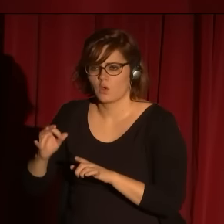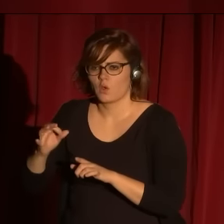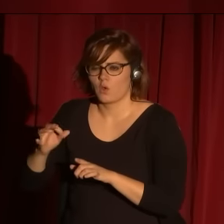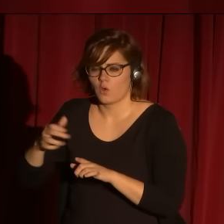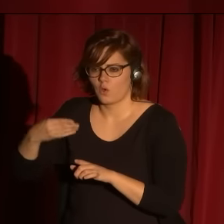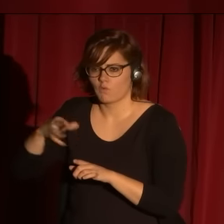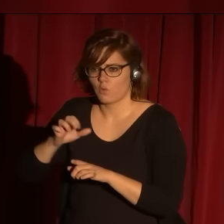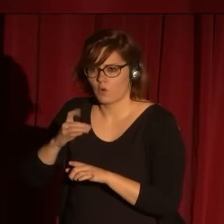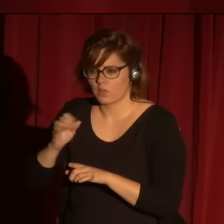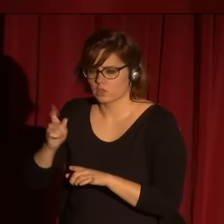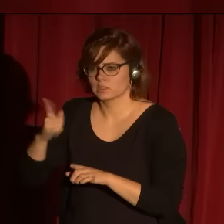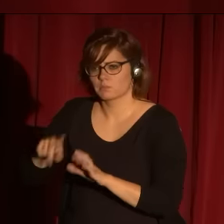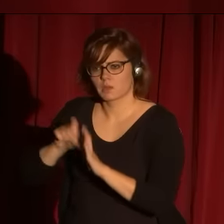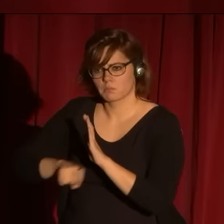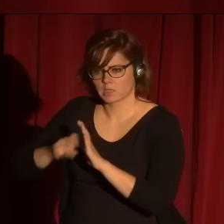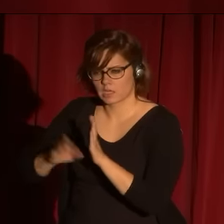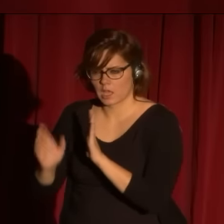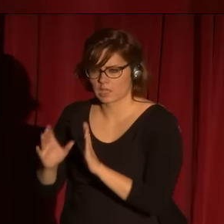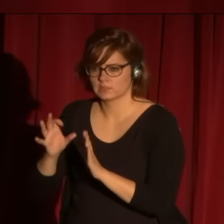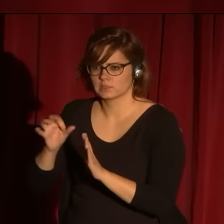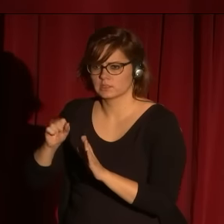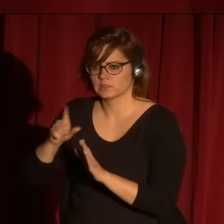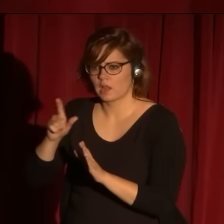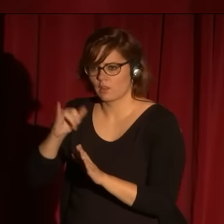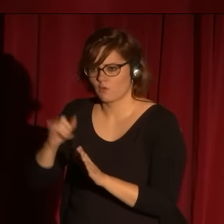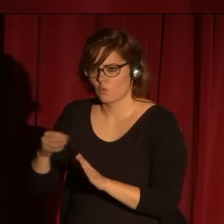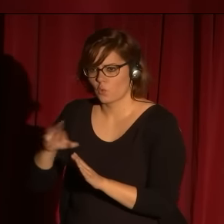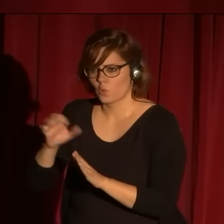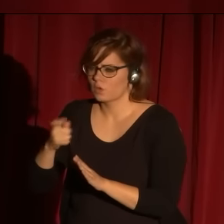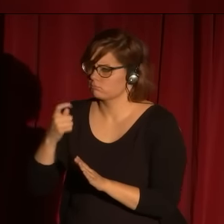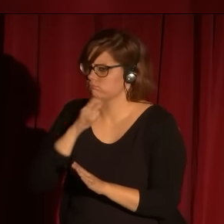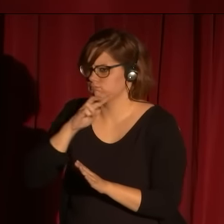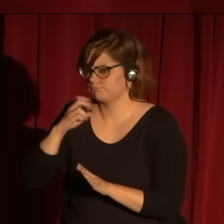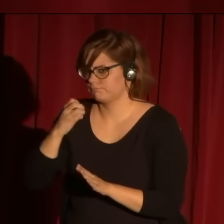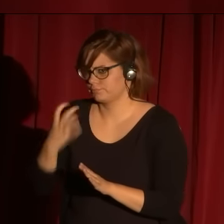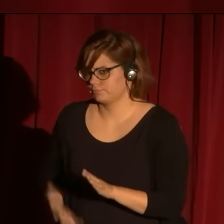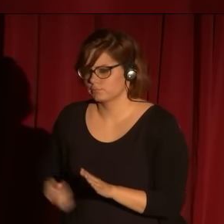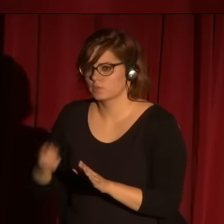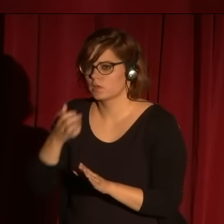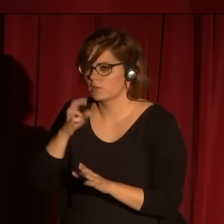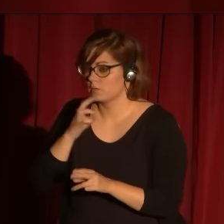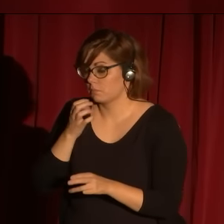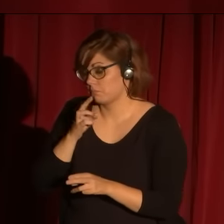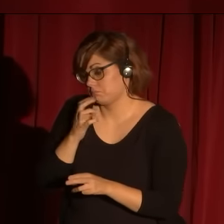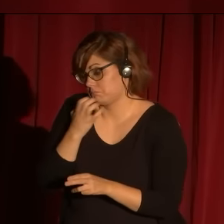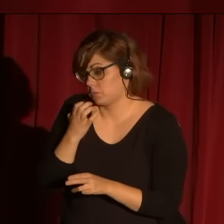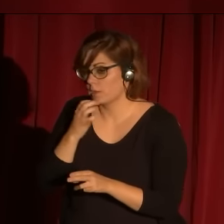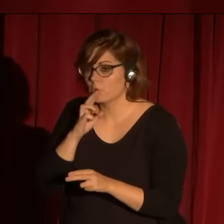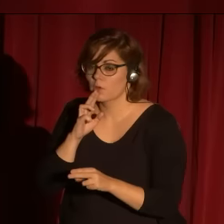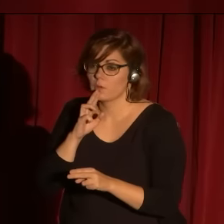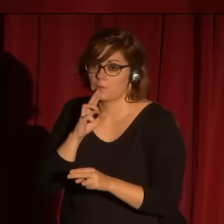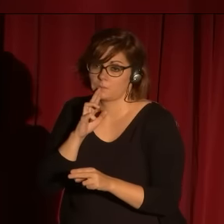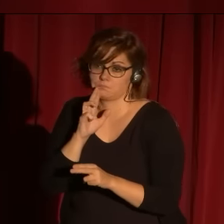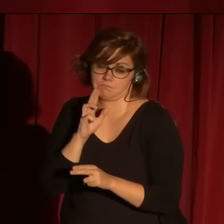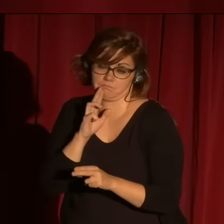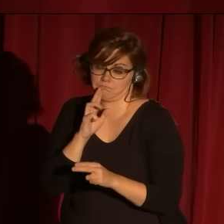las minas de lugares como salsburgo y tenía un valor extraordinario como demuestra el uso de palabras como la palabra salario para hablar de lo que